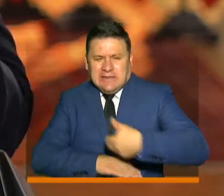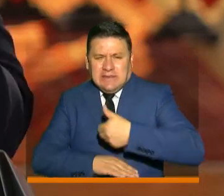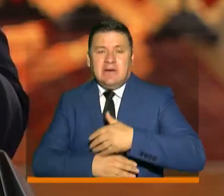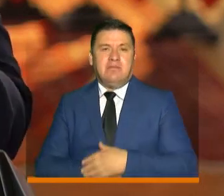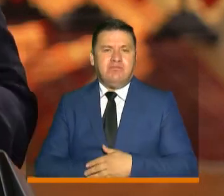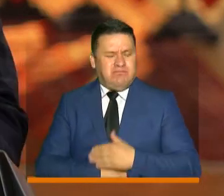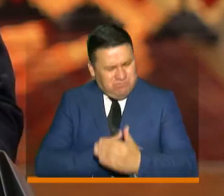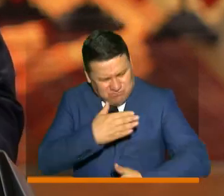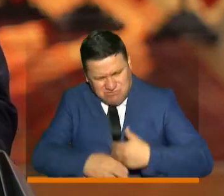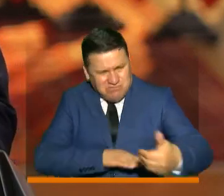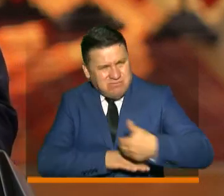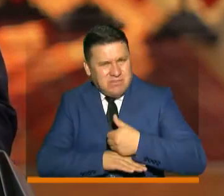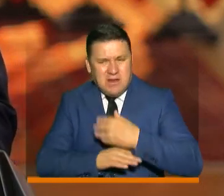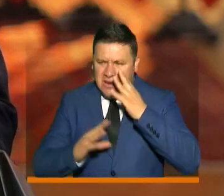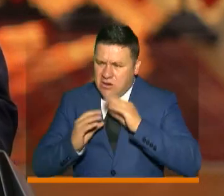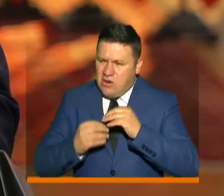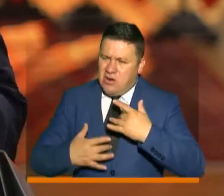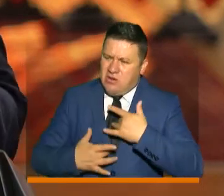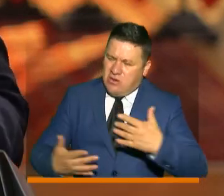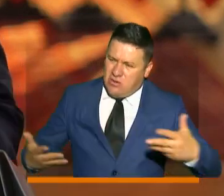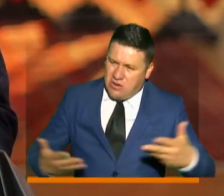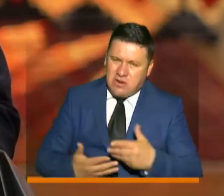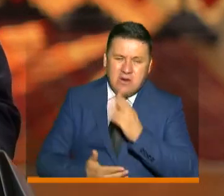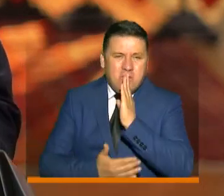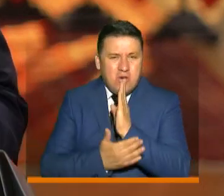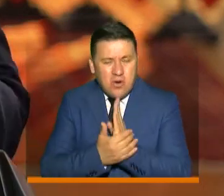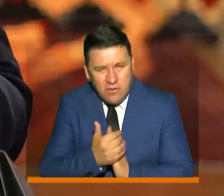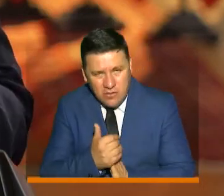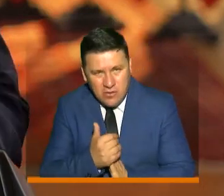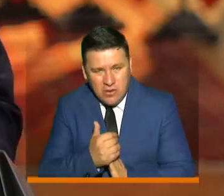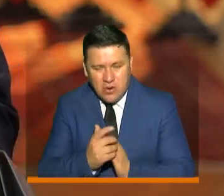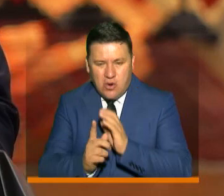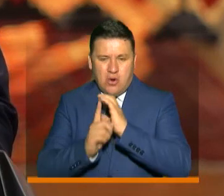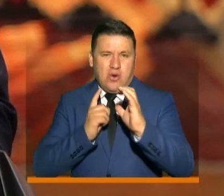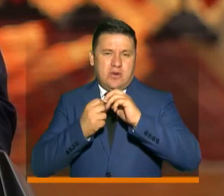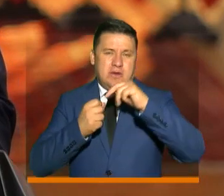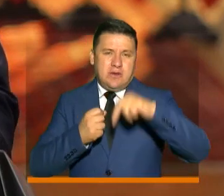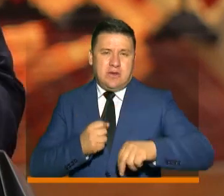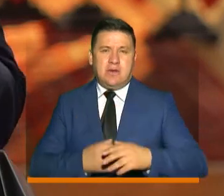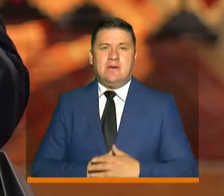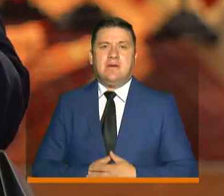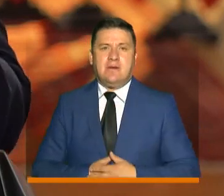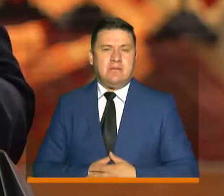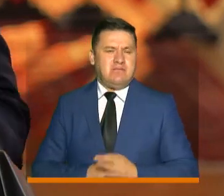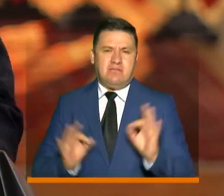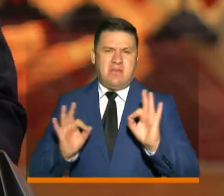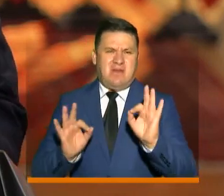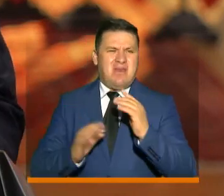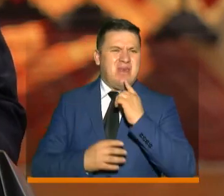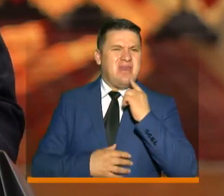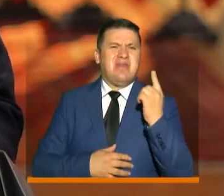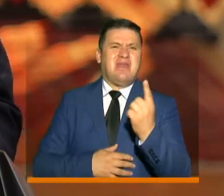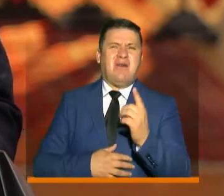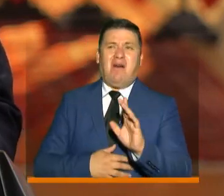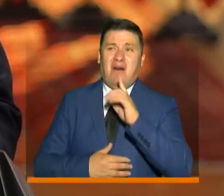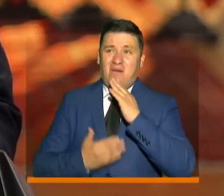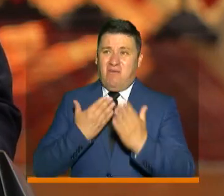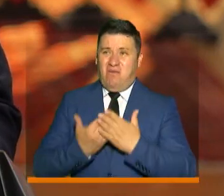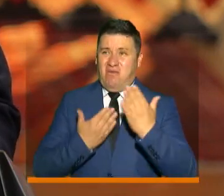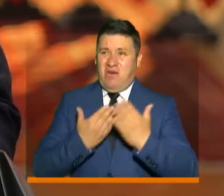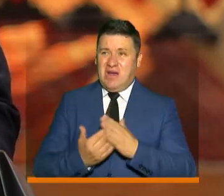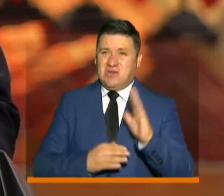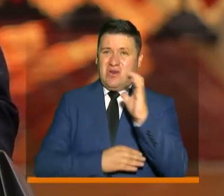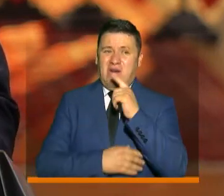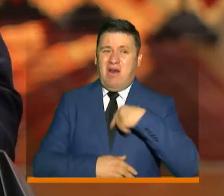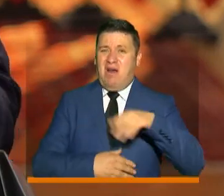avancemos con solidaridad nobleza y cultura ciudadana nadie dijo que esto sería fácil para